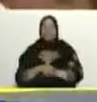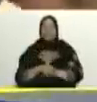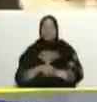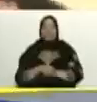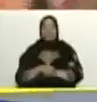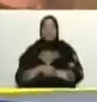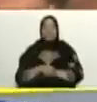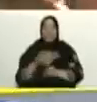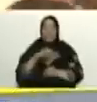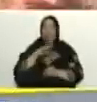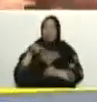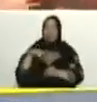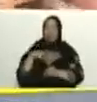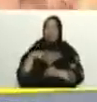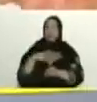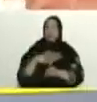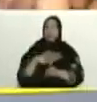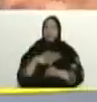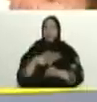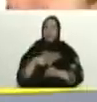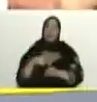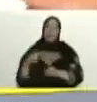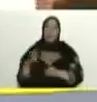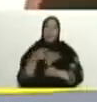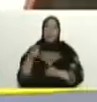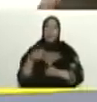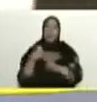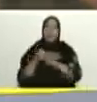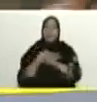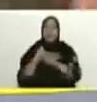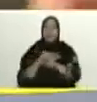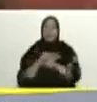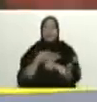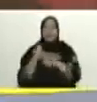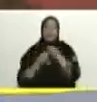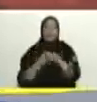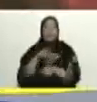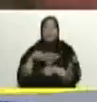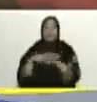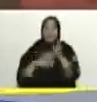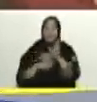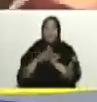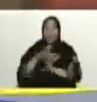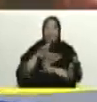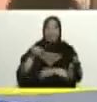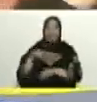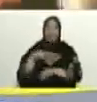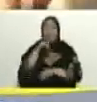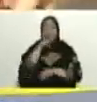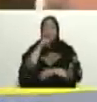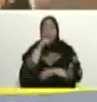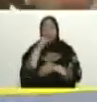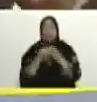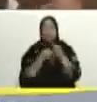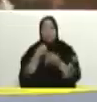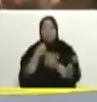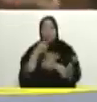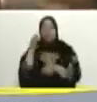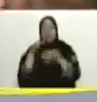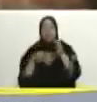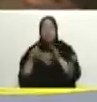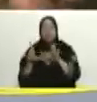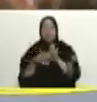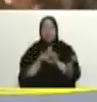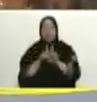de que íbamos a rescatar, a recuperar y a poner en su justo lugar